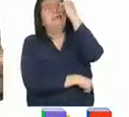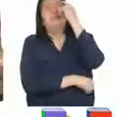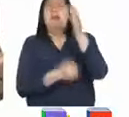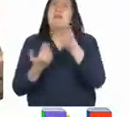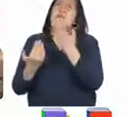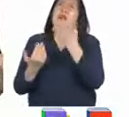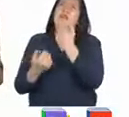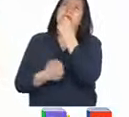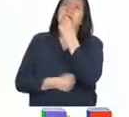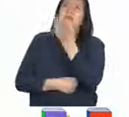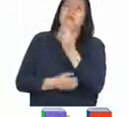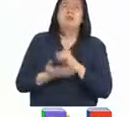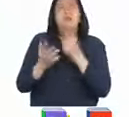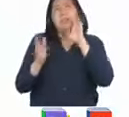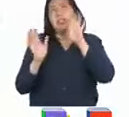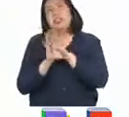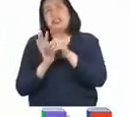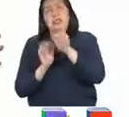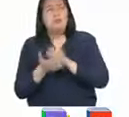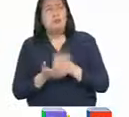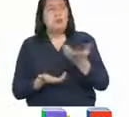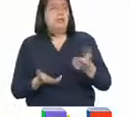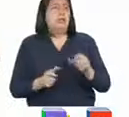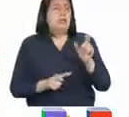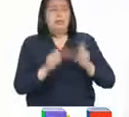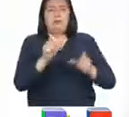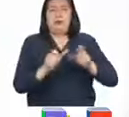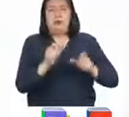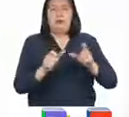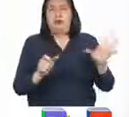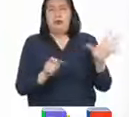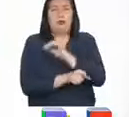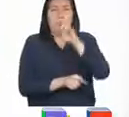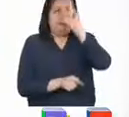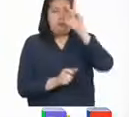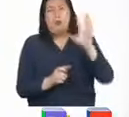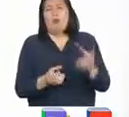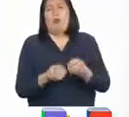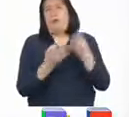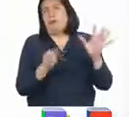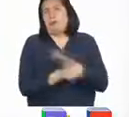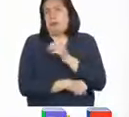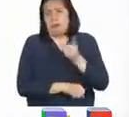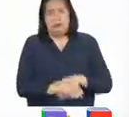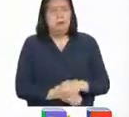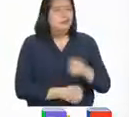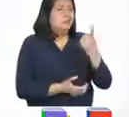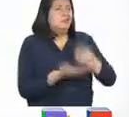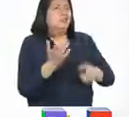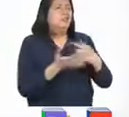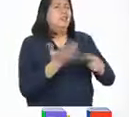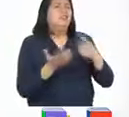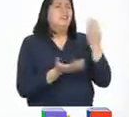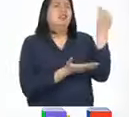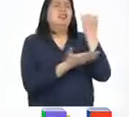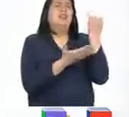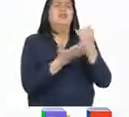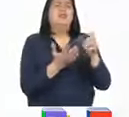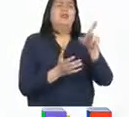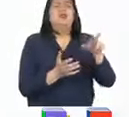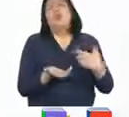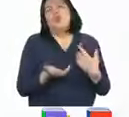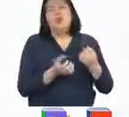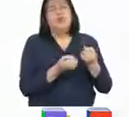algo sencillo para empezar, como por ejemplo la población total. Muy bien. ¿Y qué gráfico estadístico piensas